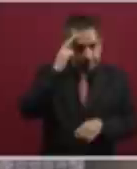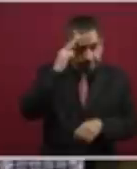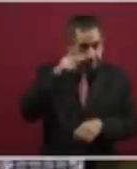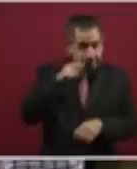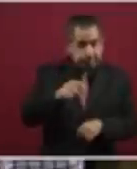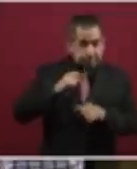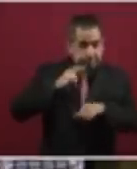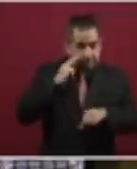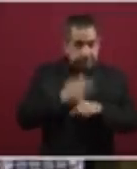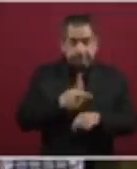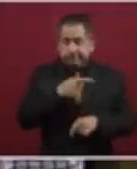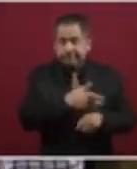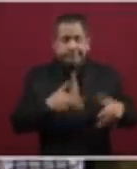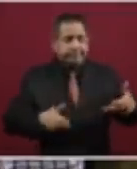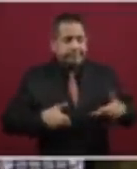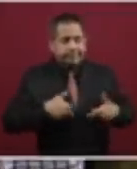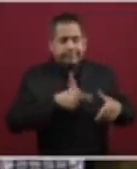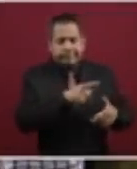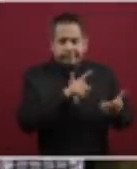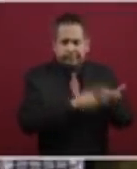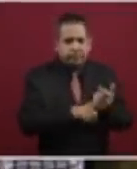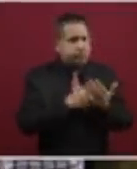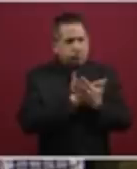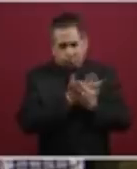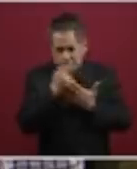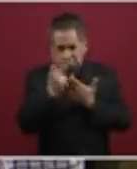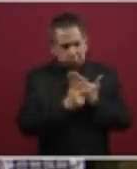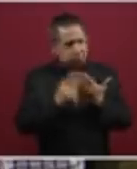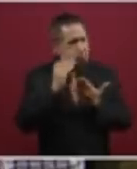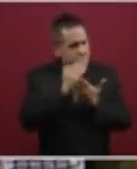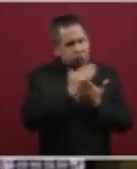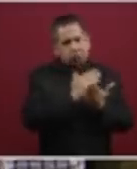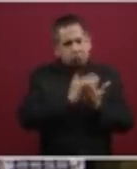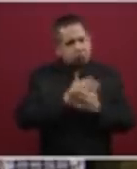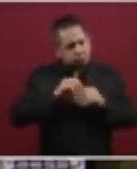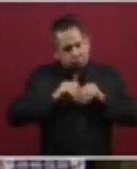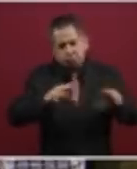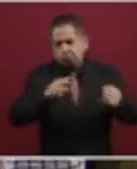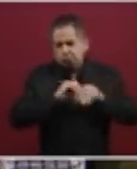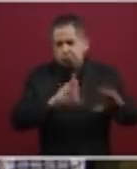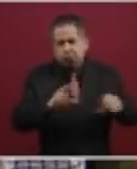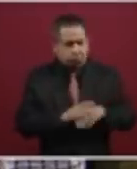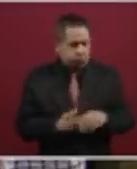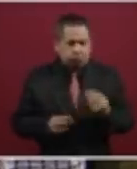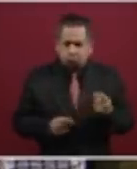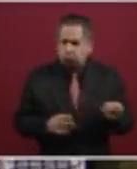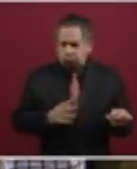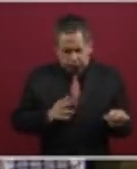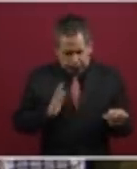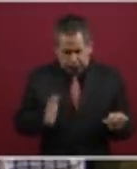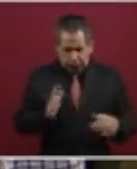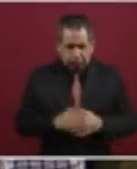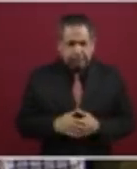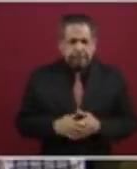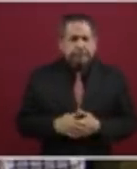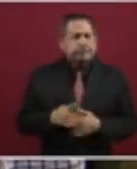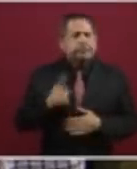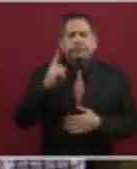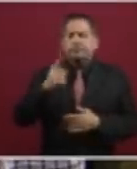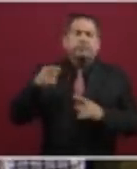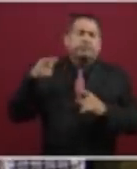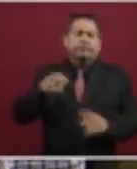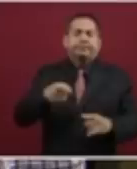Literatura. Esos teatros tienen mucha programación. De hecho, una de las cosas que se está trabajando como uno de los principios de